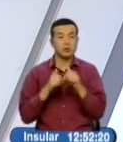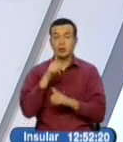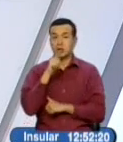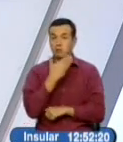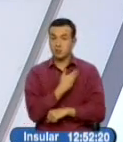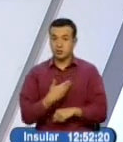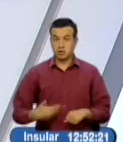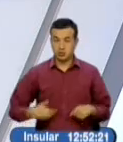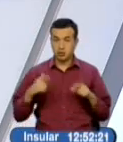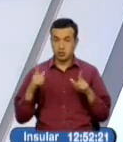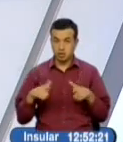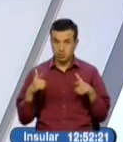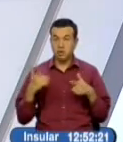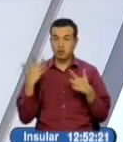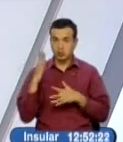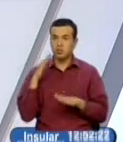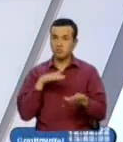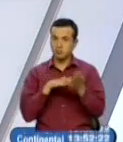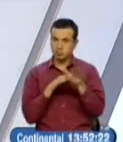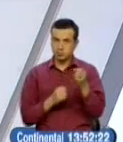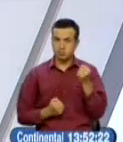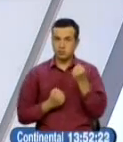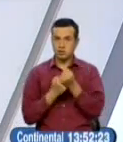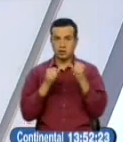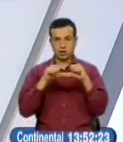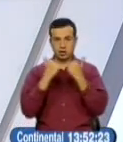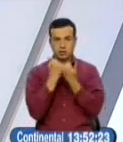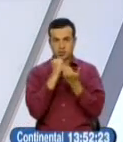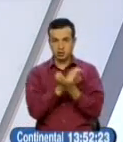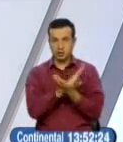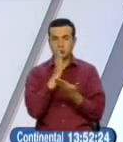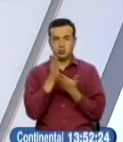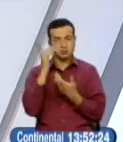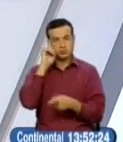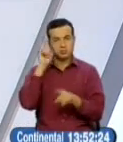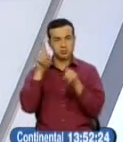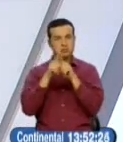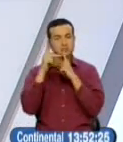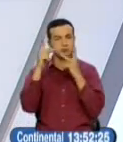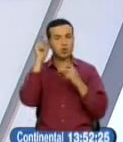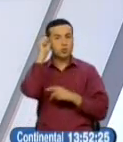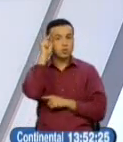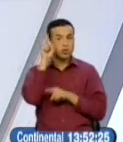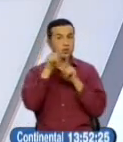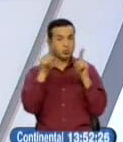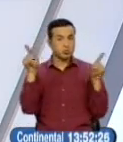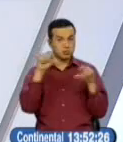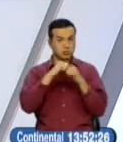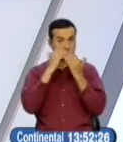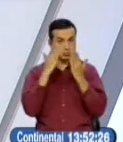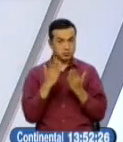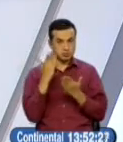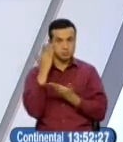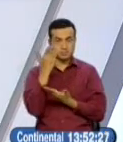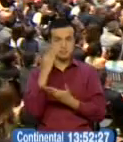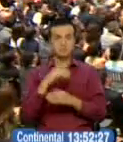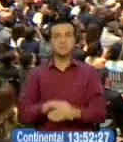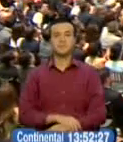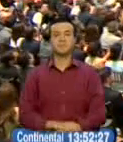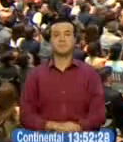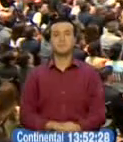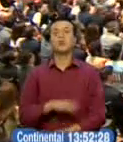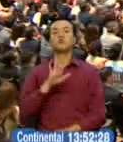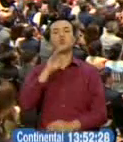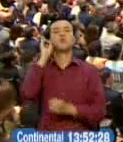el presidente Lenín Moreno cuenta con el respaldo de la Asamblea Nacional. Escuchemos la opinión de varios legisladores. Fue